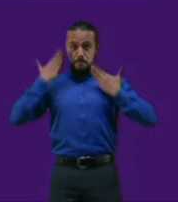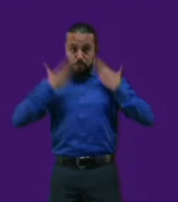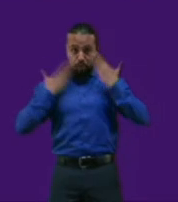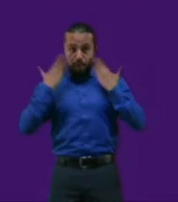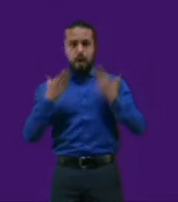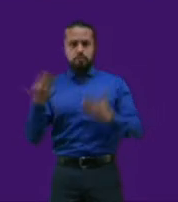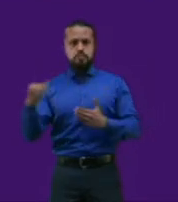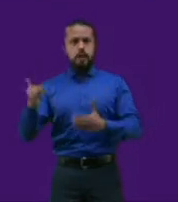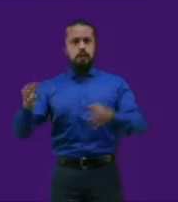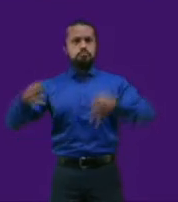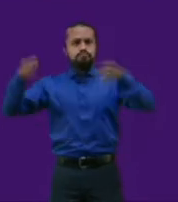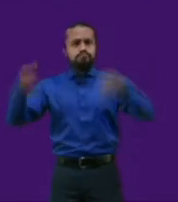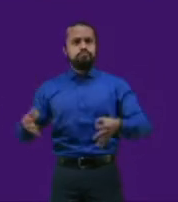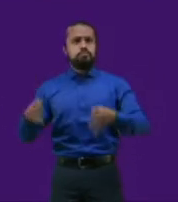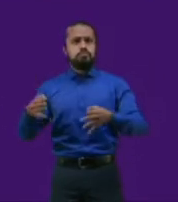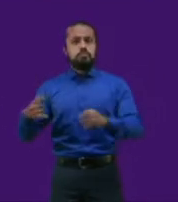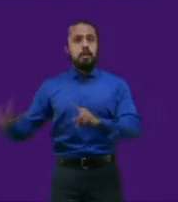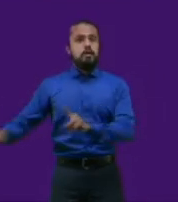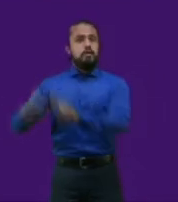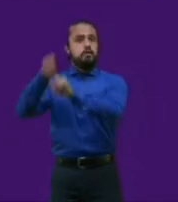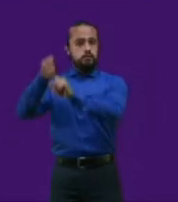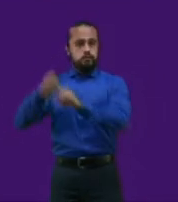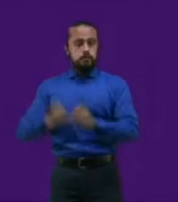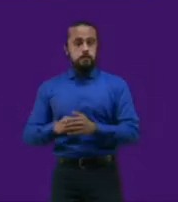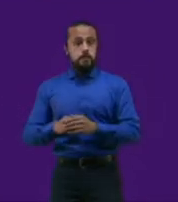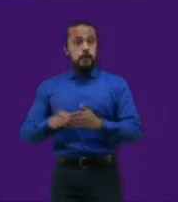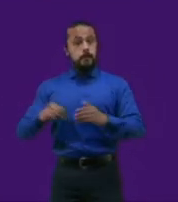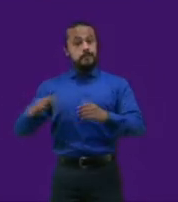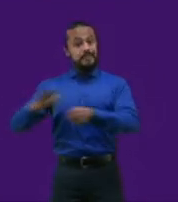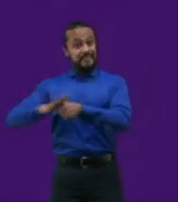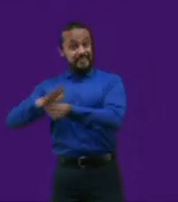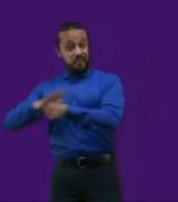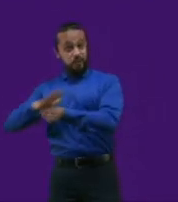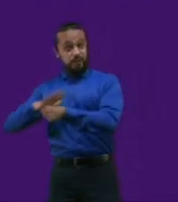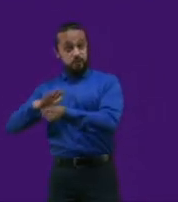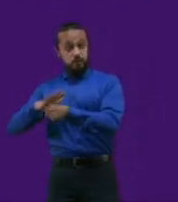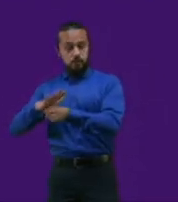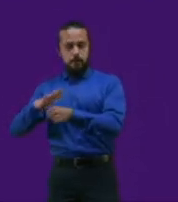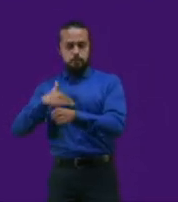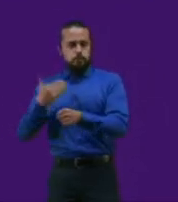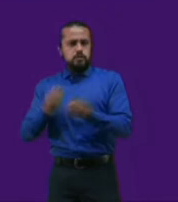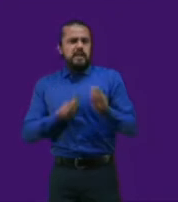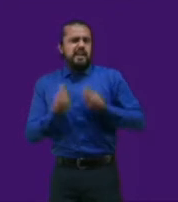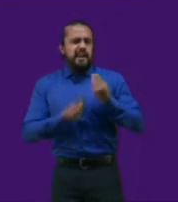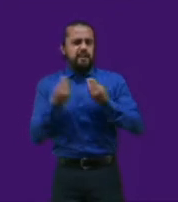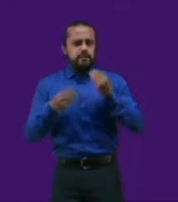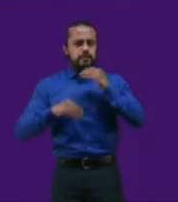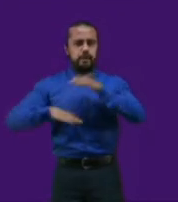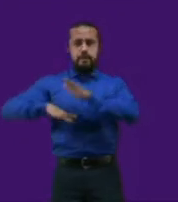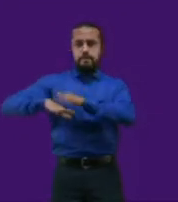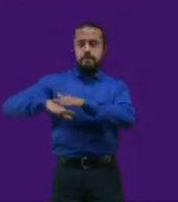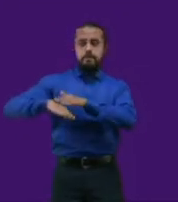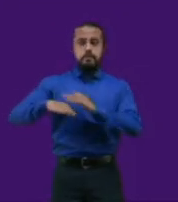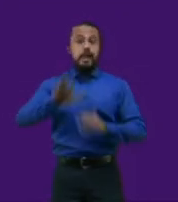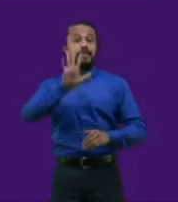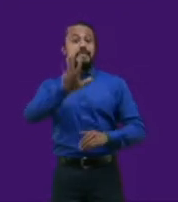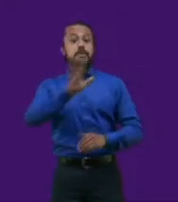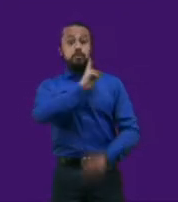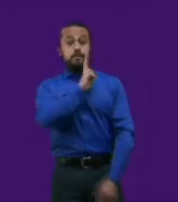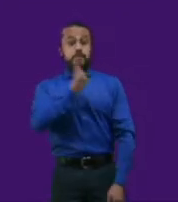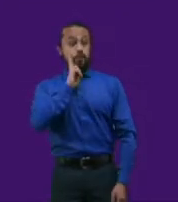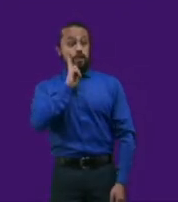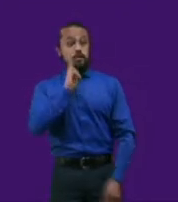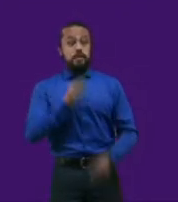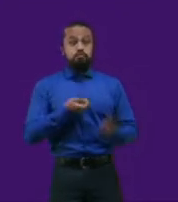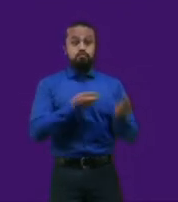no sabes que lo estás logrando. Entonces, para el caso de nosotros, lo que hicimos fue, literal, con cinco restaurantes que quedaban cerca de la